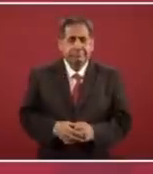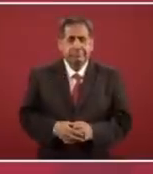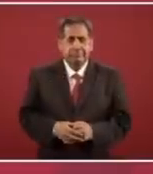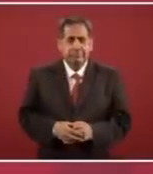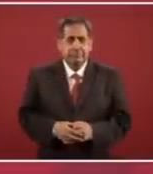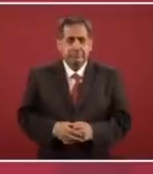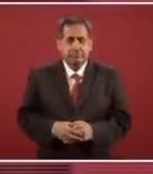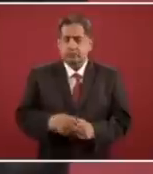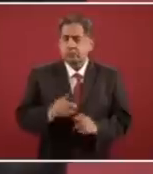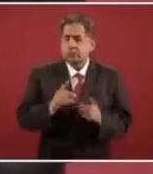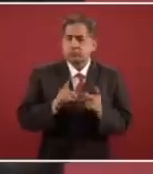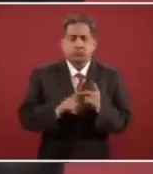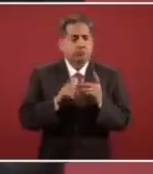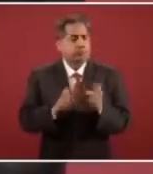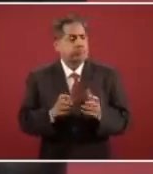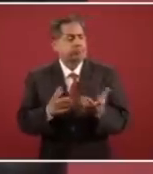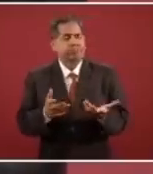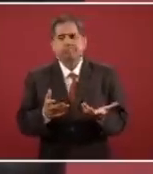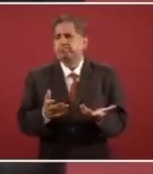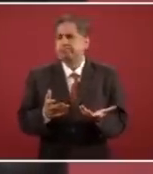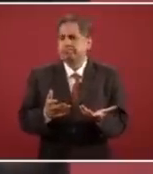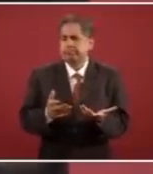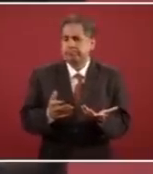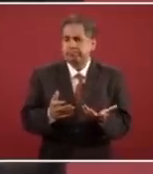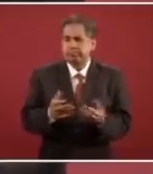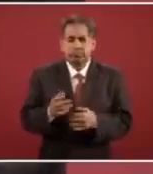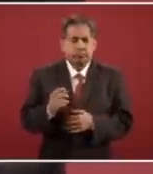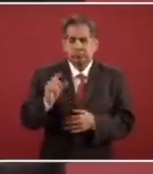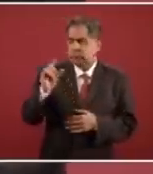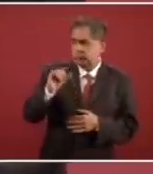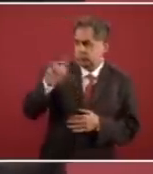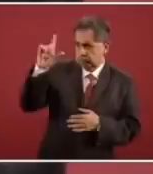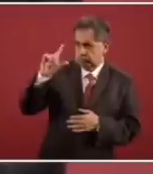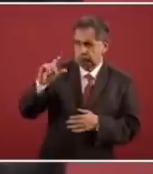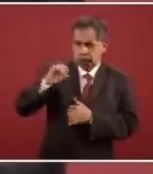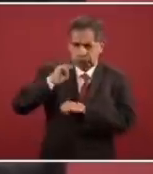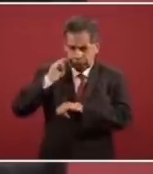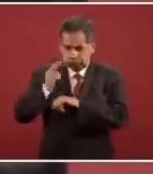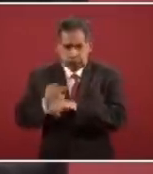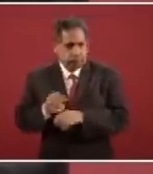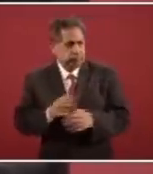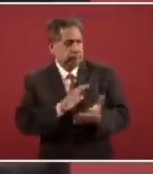una frontera entre autoridad y delincuencia,